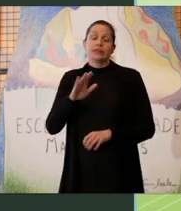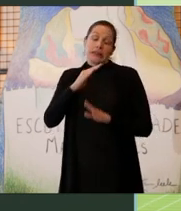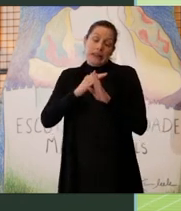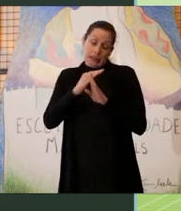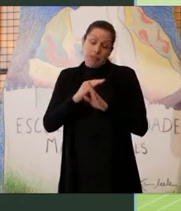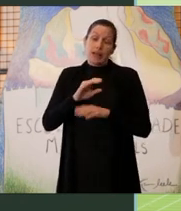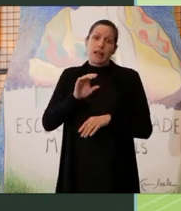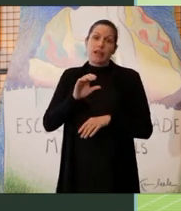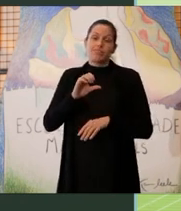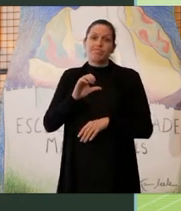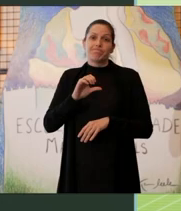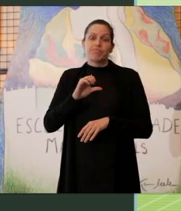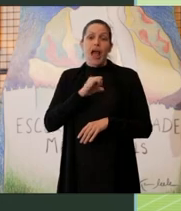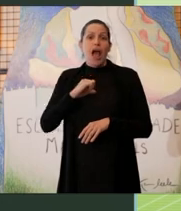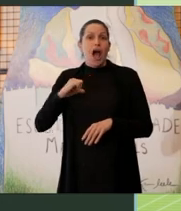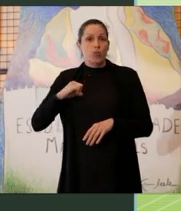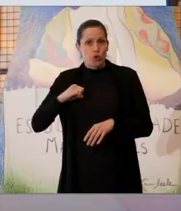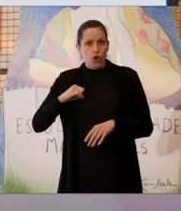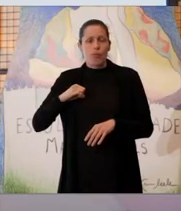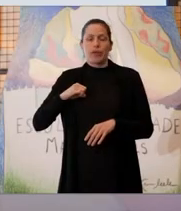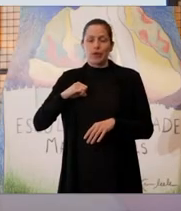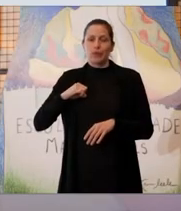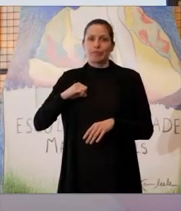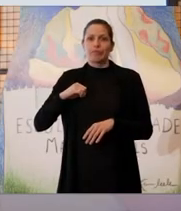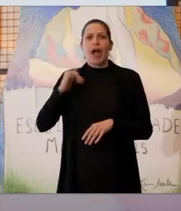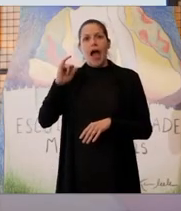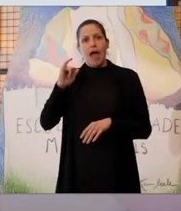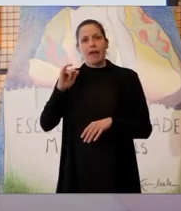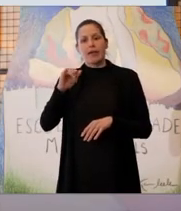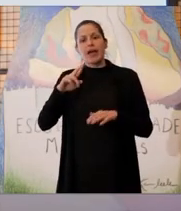recursos al tribunal constitucional que